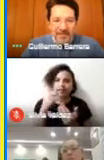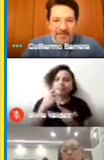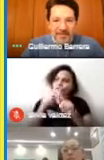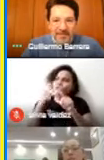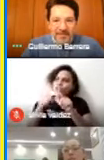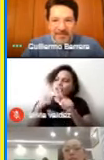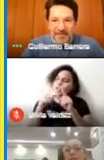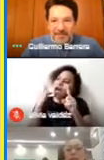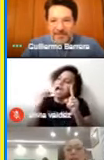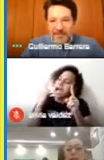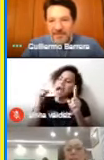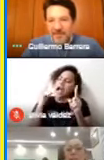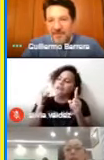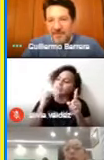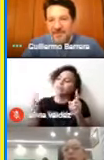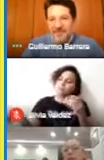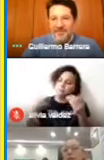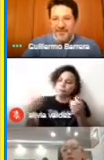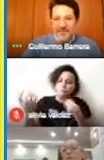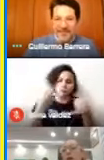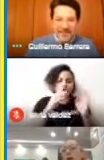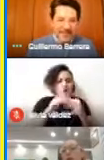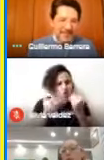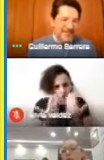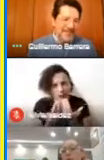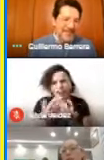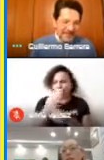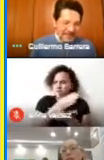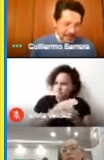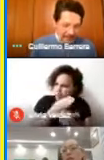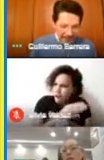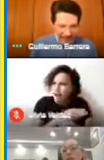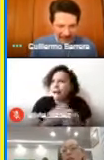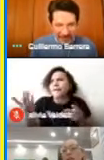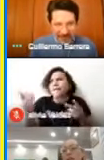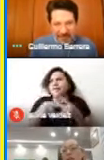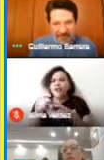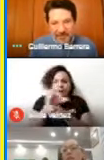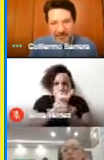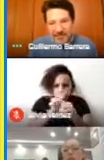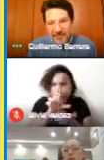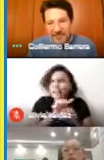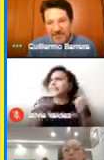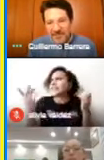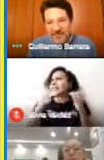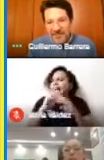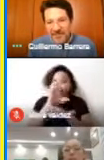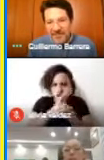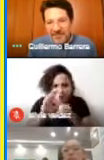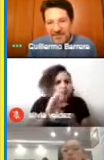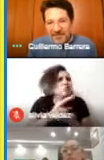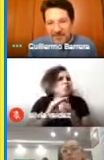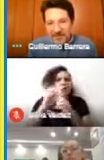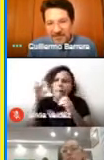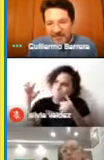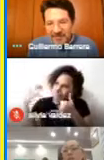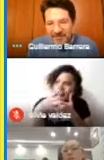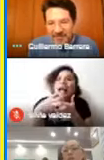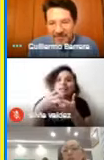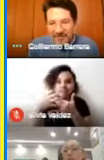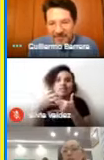diferentes experiencias por el colegio, el barrio, la localidad, la ciudad, el país y pues